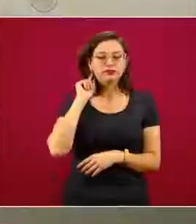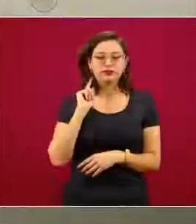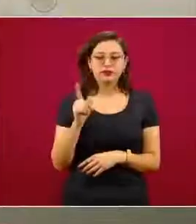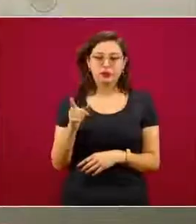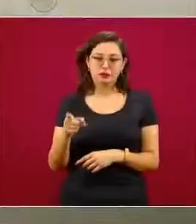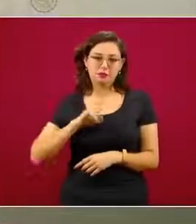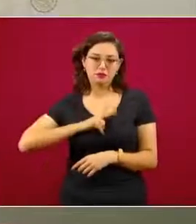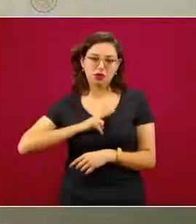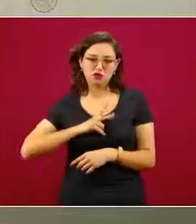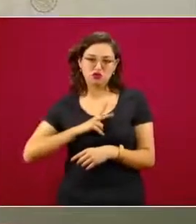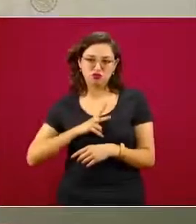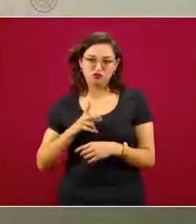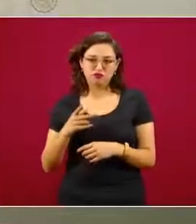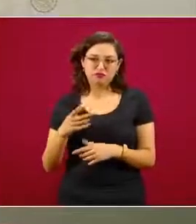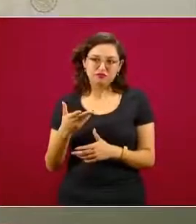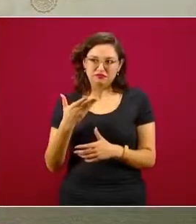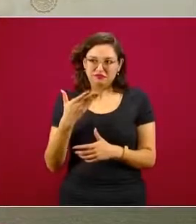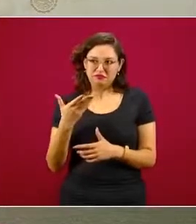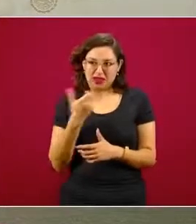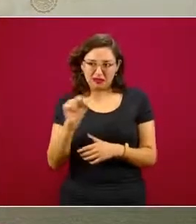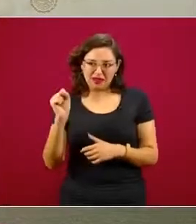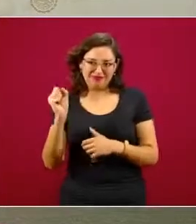no en términos de los seres humanos,